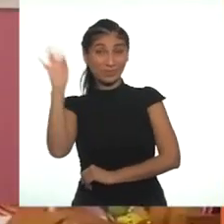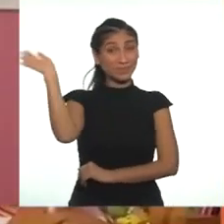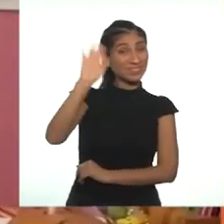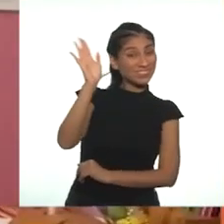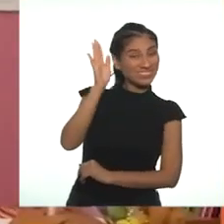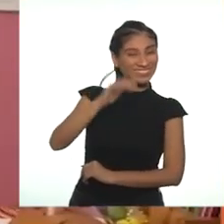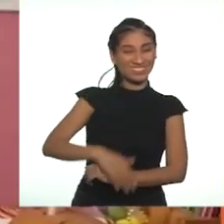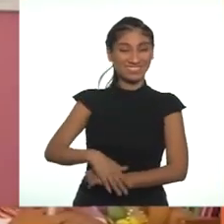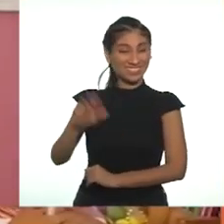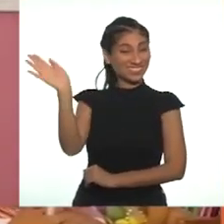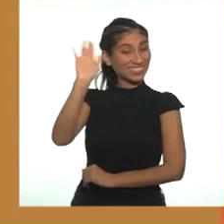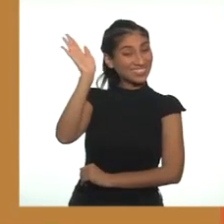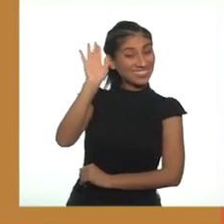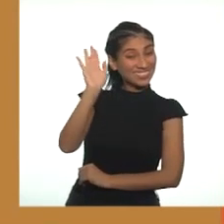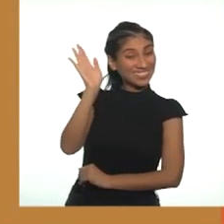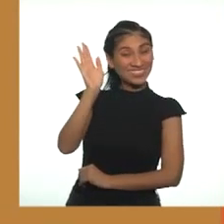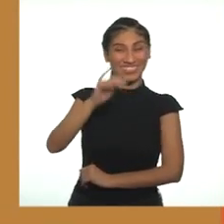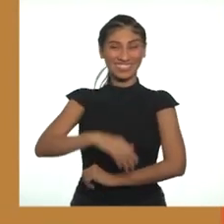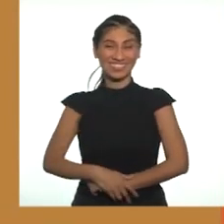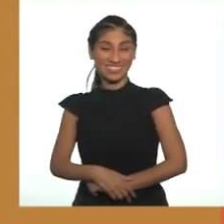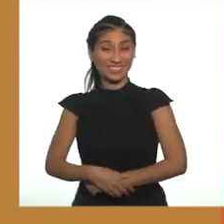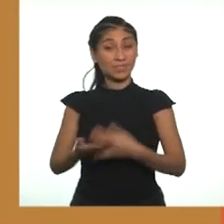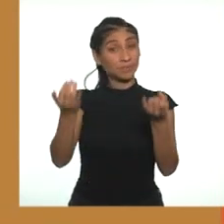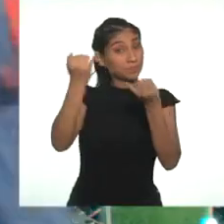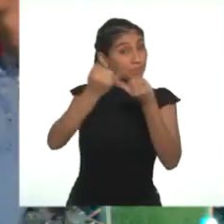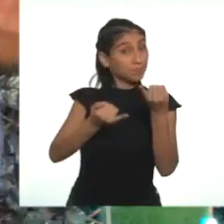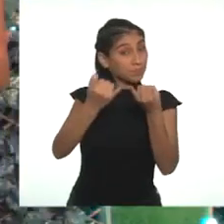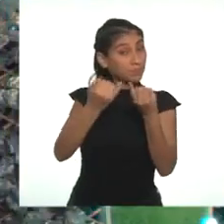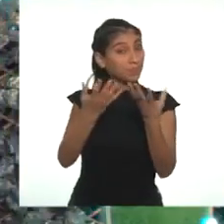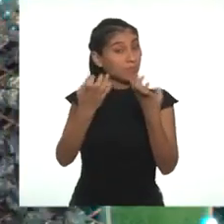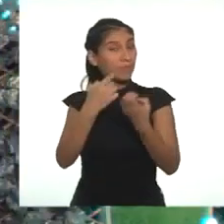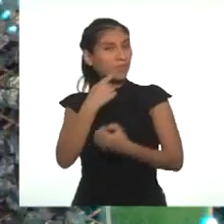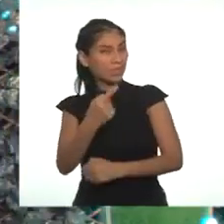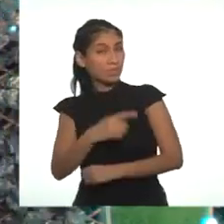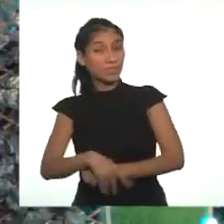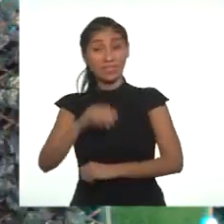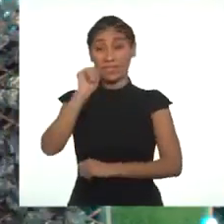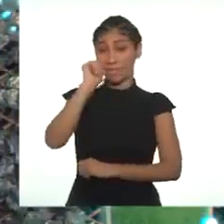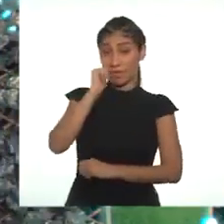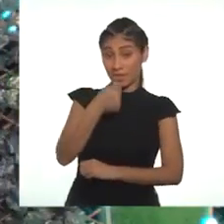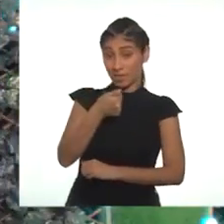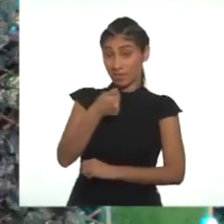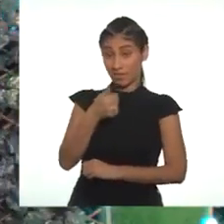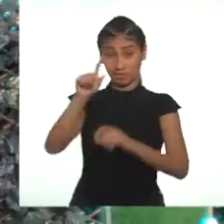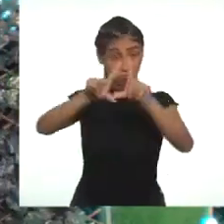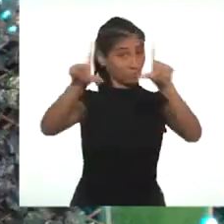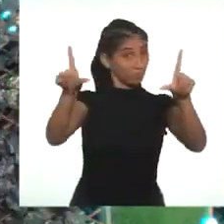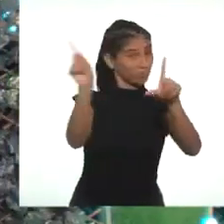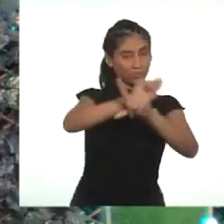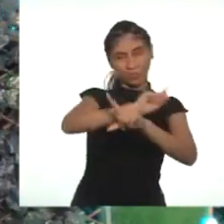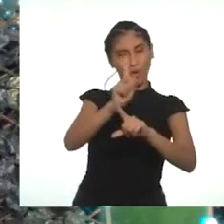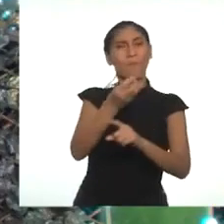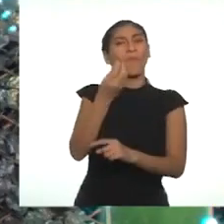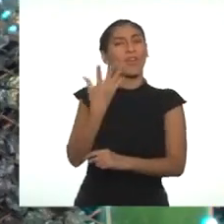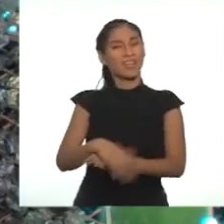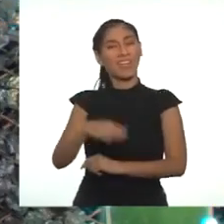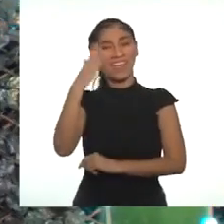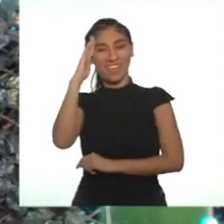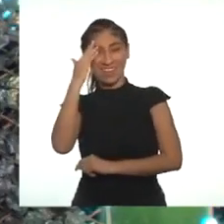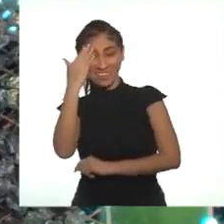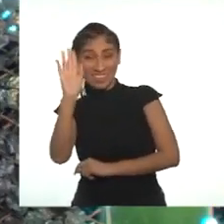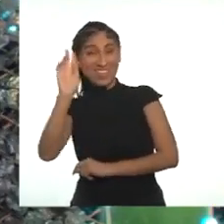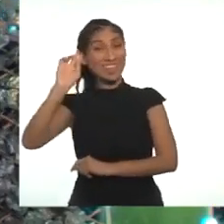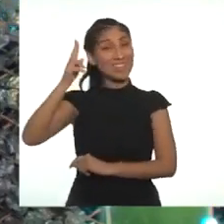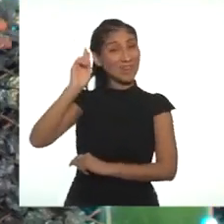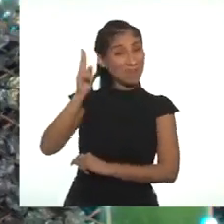Jazmín! Tuperen Chicama. Tautsu Itziutsu. Por último, les quiero comentar que el día de mañana no habrá programa, por la